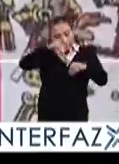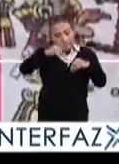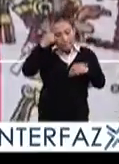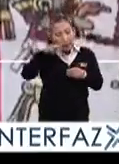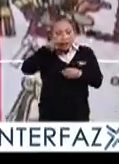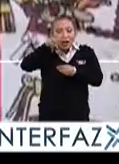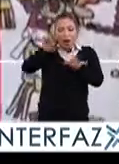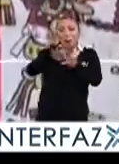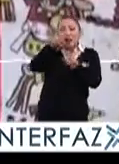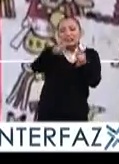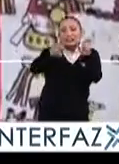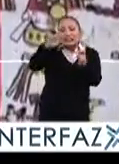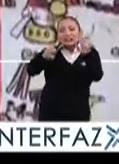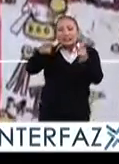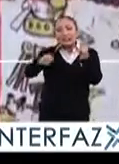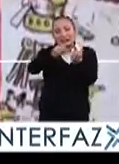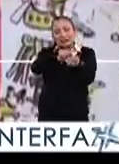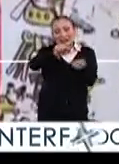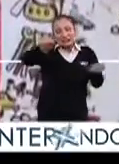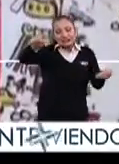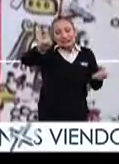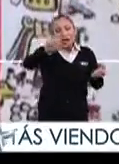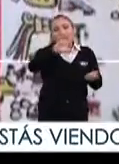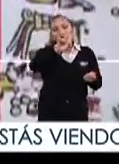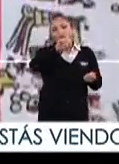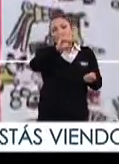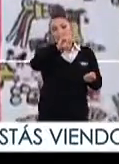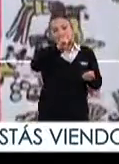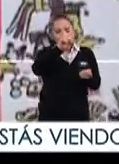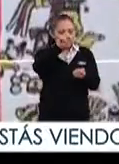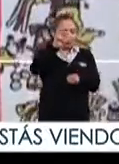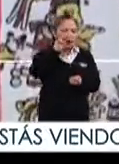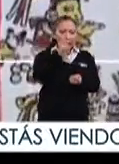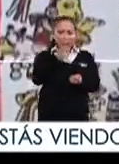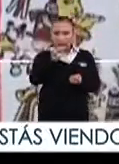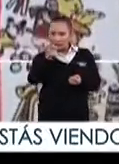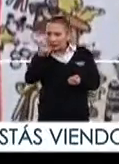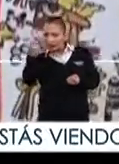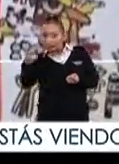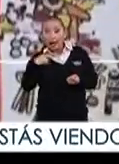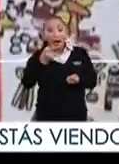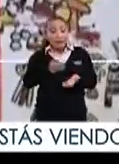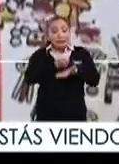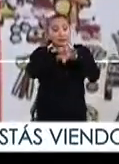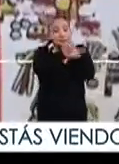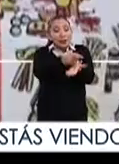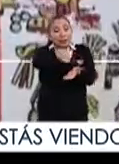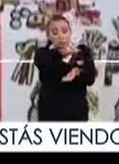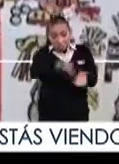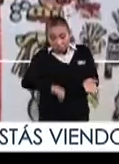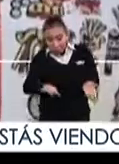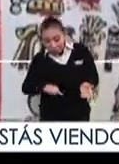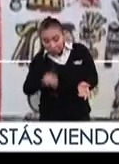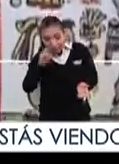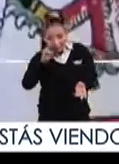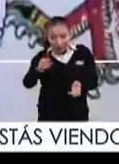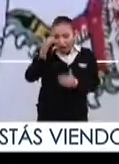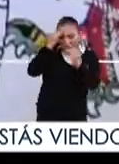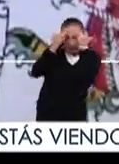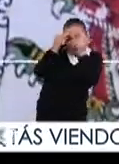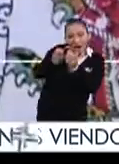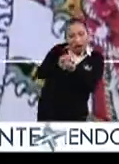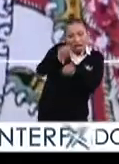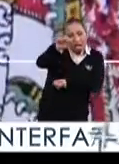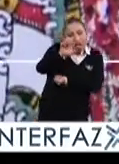códices mixtecos. El fundamento es darle las bases a las personas que estén interesados en leer